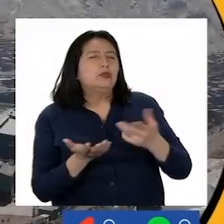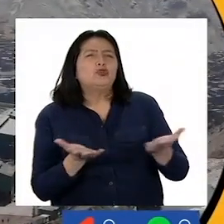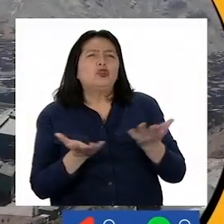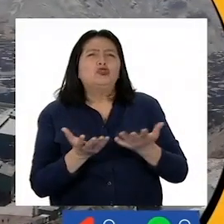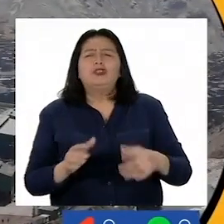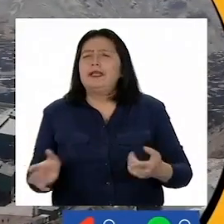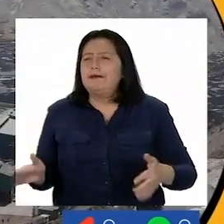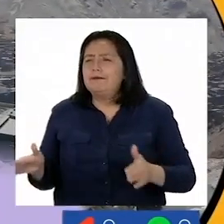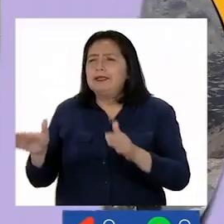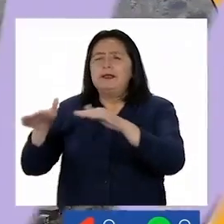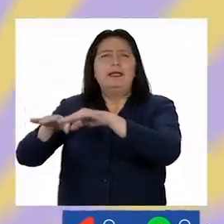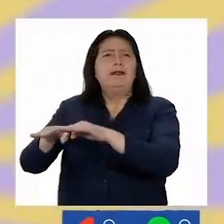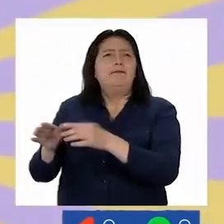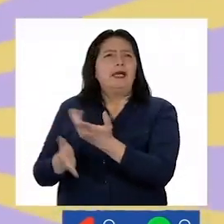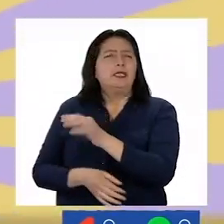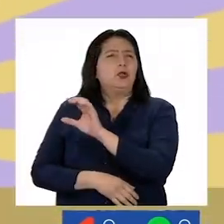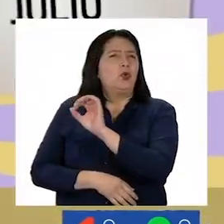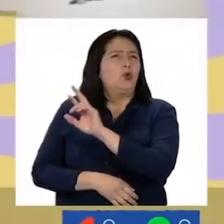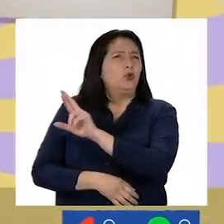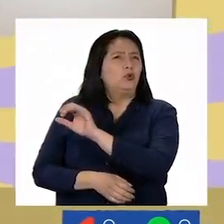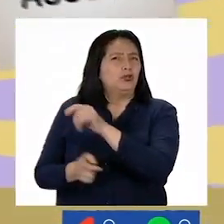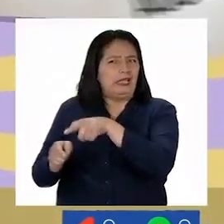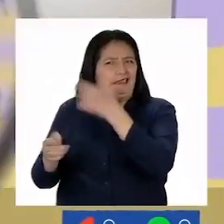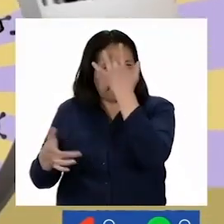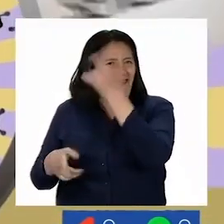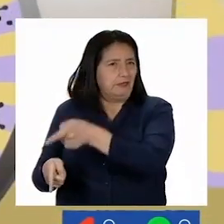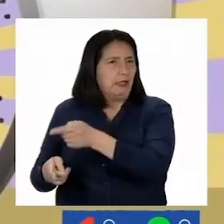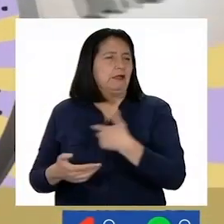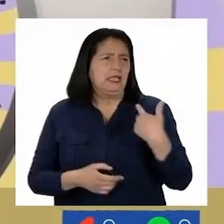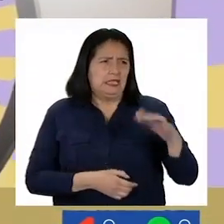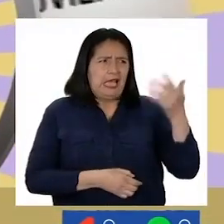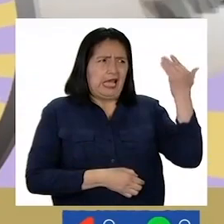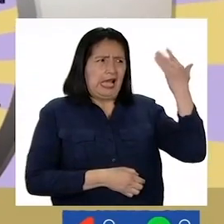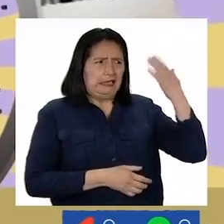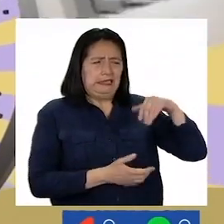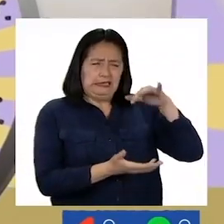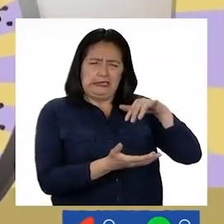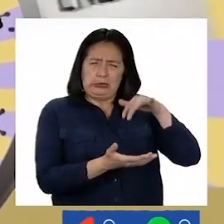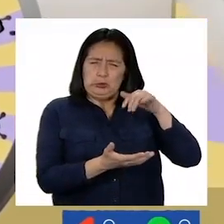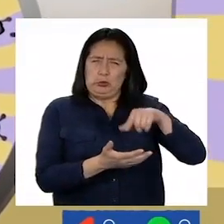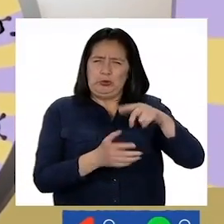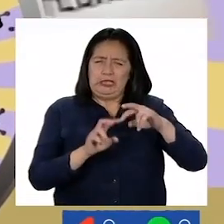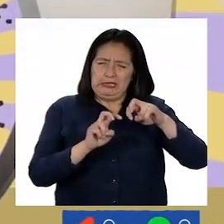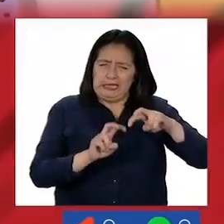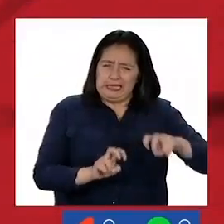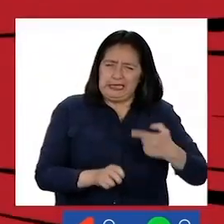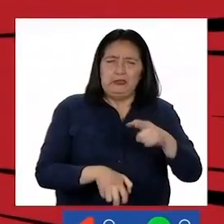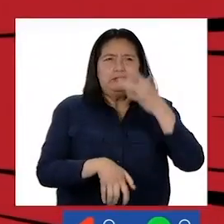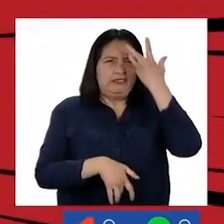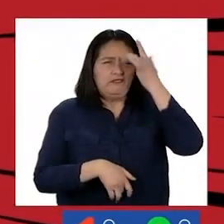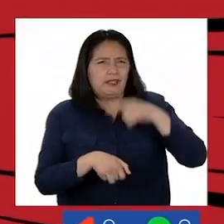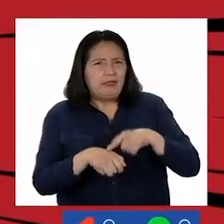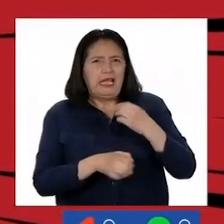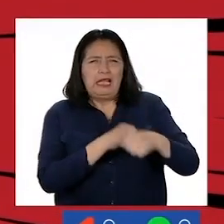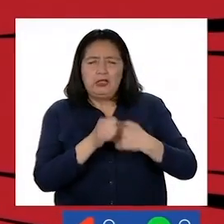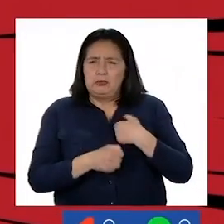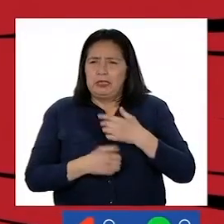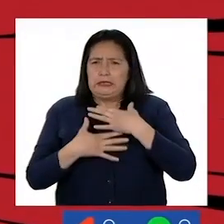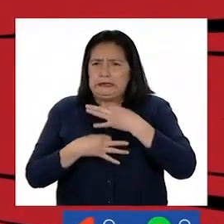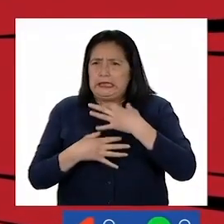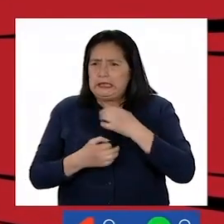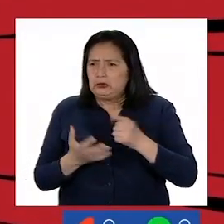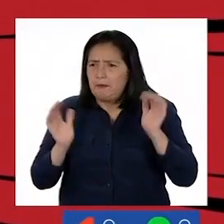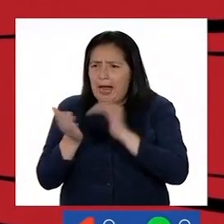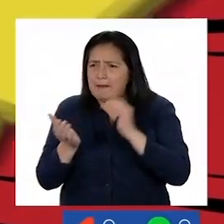Valle de la Oroya. Carrión ya venía estudiando esta enfermedad endémica hace un par de años, pero se interesó tanto